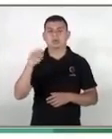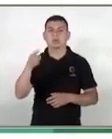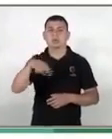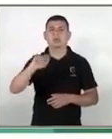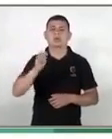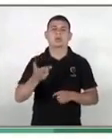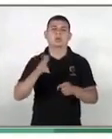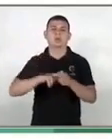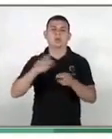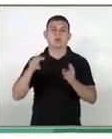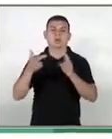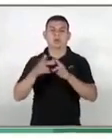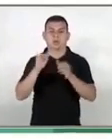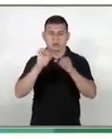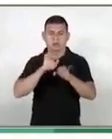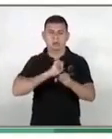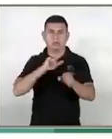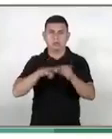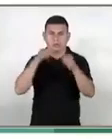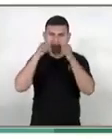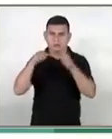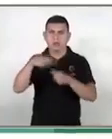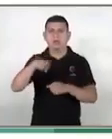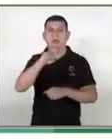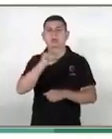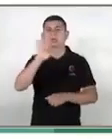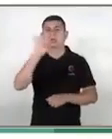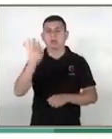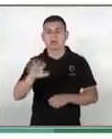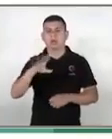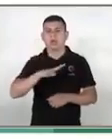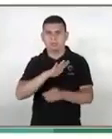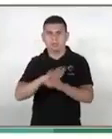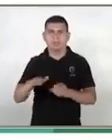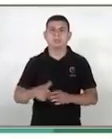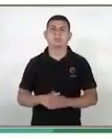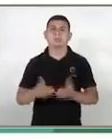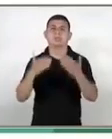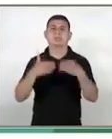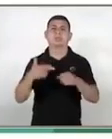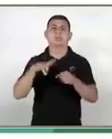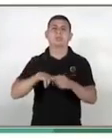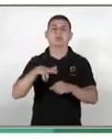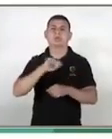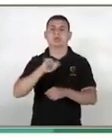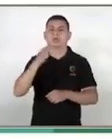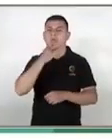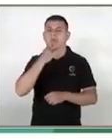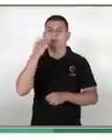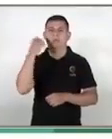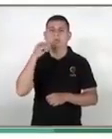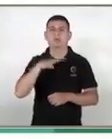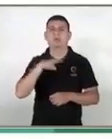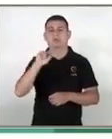Hospital Regional de Alta Especialidad de Oaxaca, 100% de ocupación, en el Hospital de la Niñez Oaxaqueña,